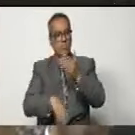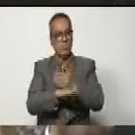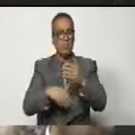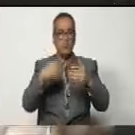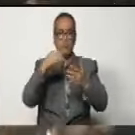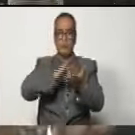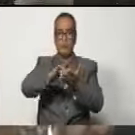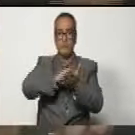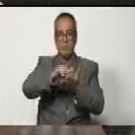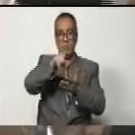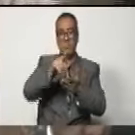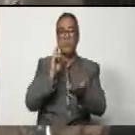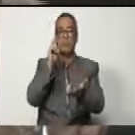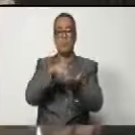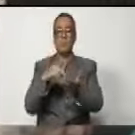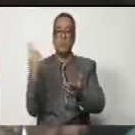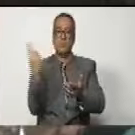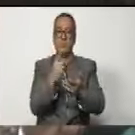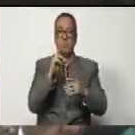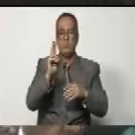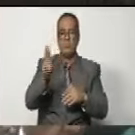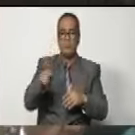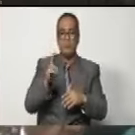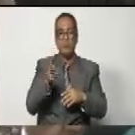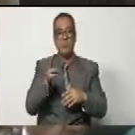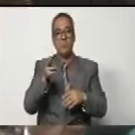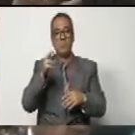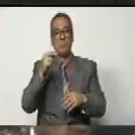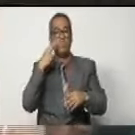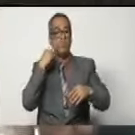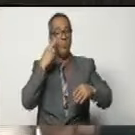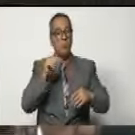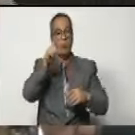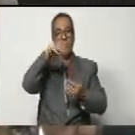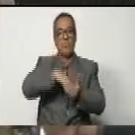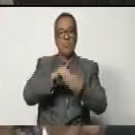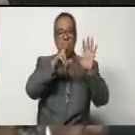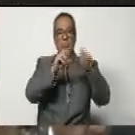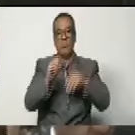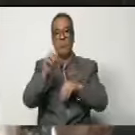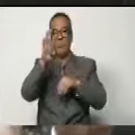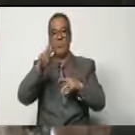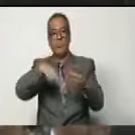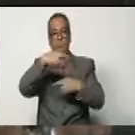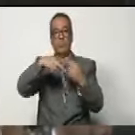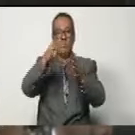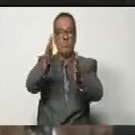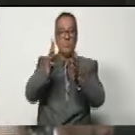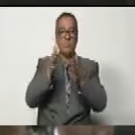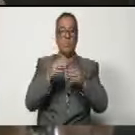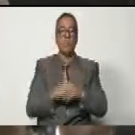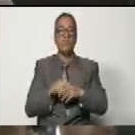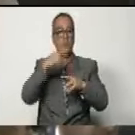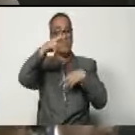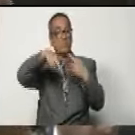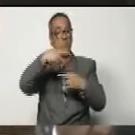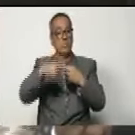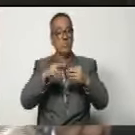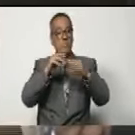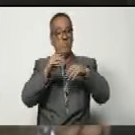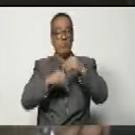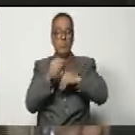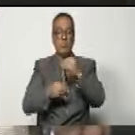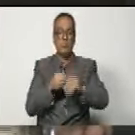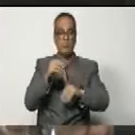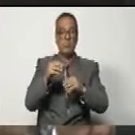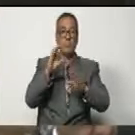York se dirige hacia Haití. Haití desde 1804 era una revolución triunfante, una revolución que había